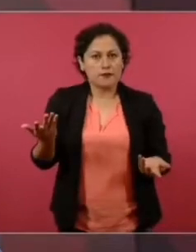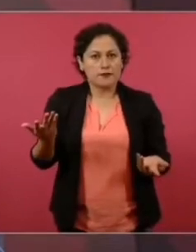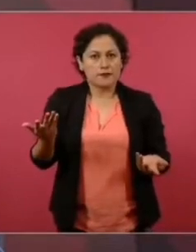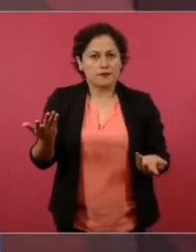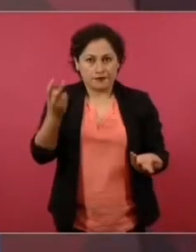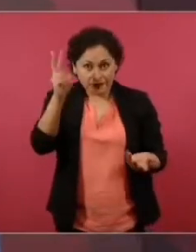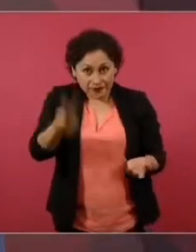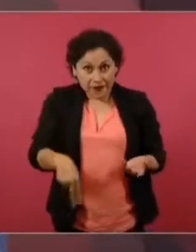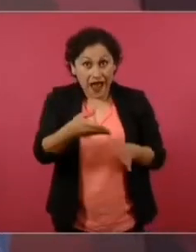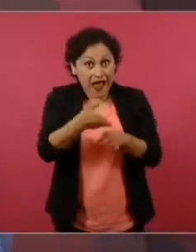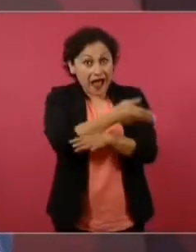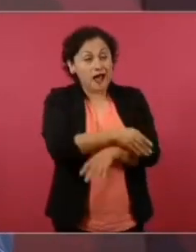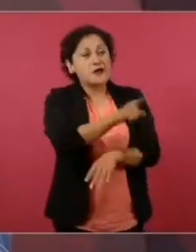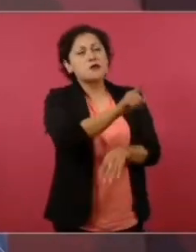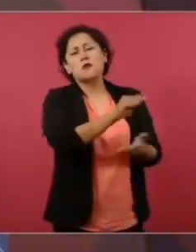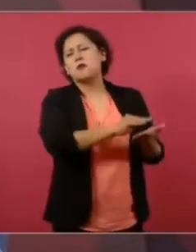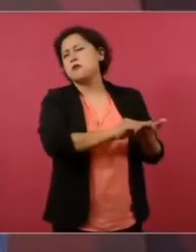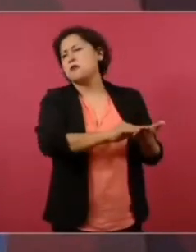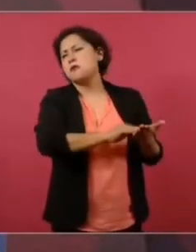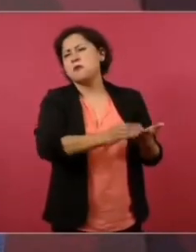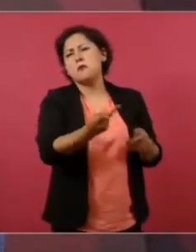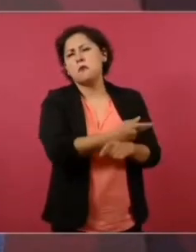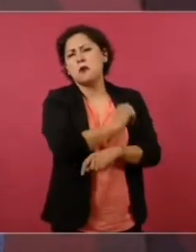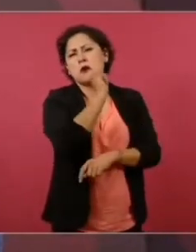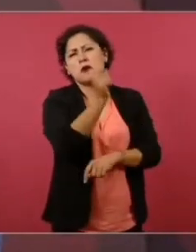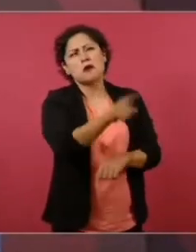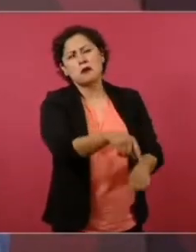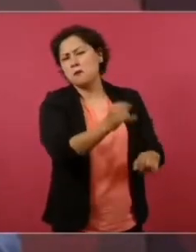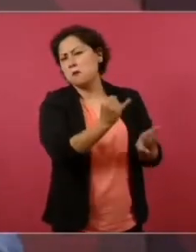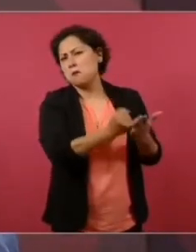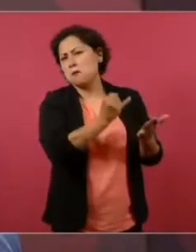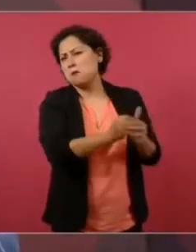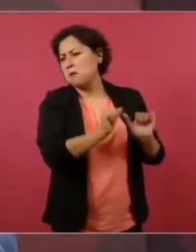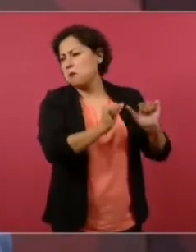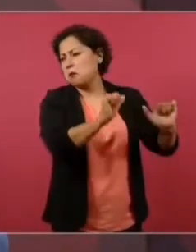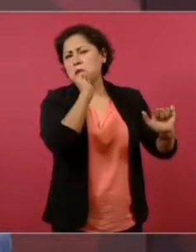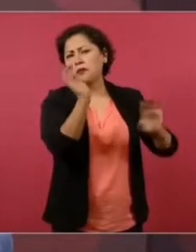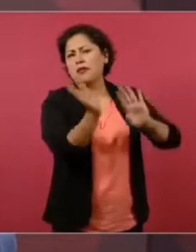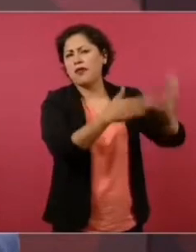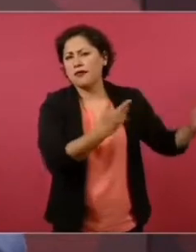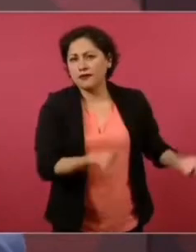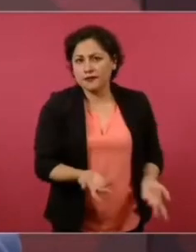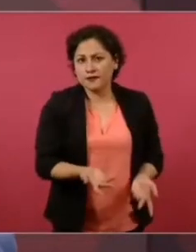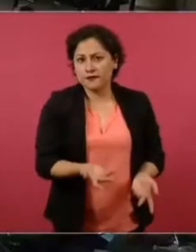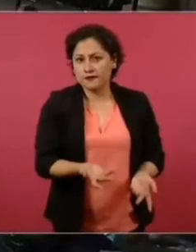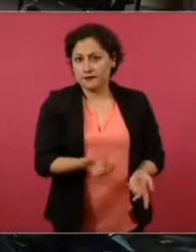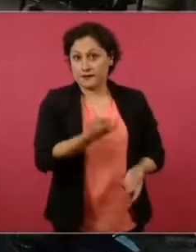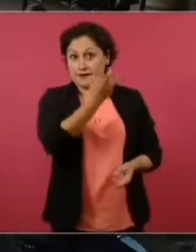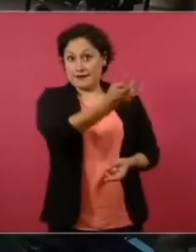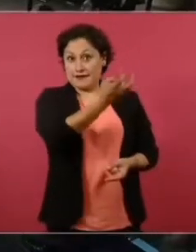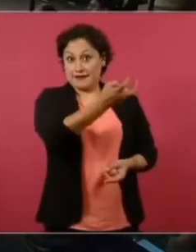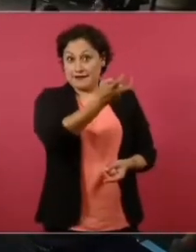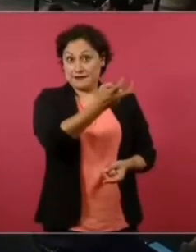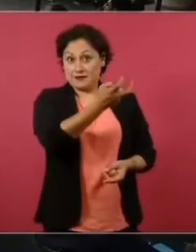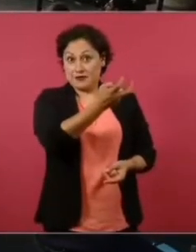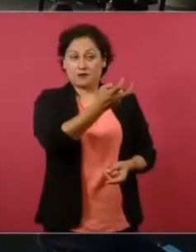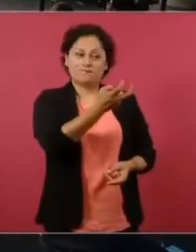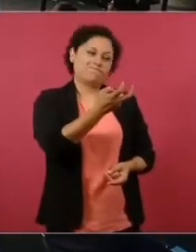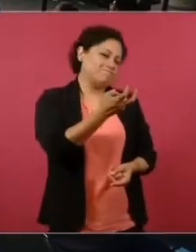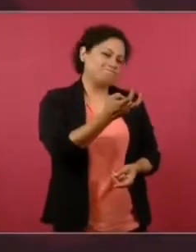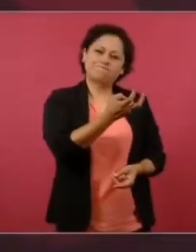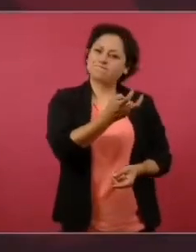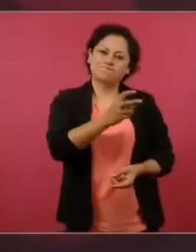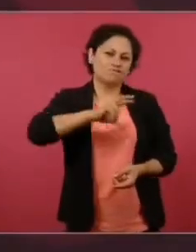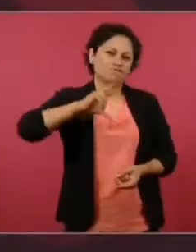Era lo que condonaban de impuestos. Entonces, cuando se termina con eso, imagínense cómo